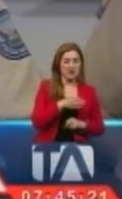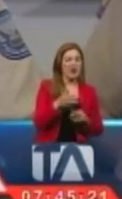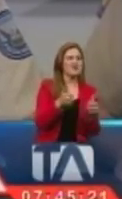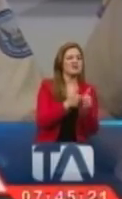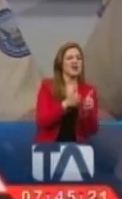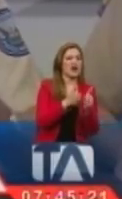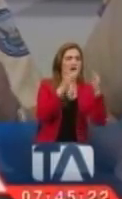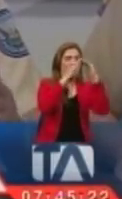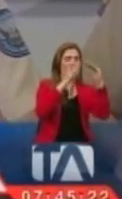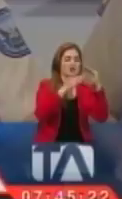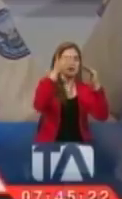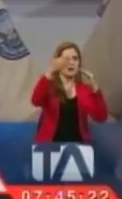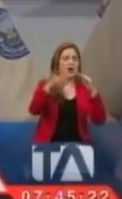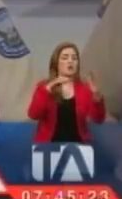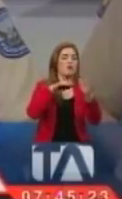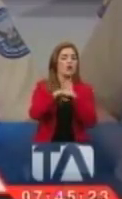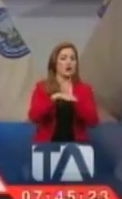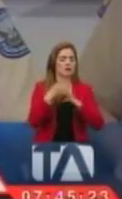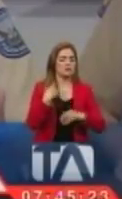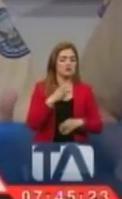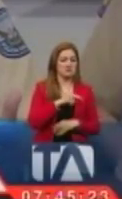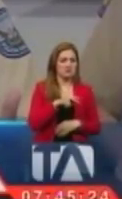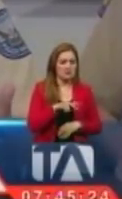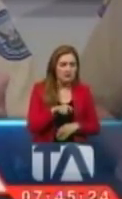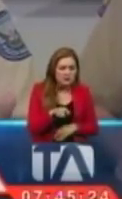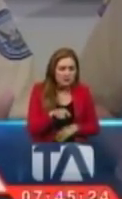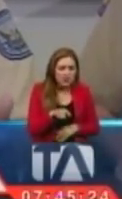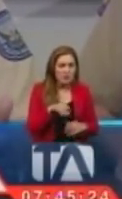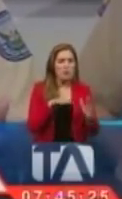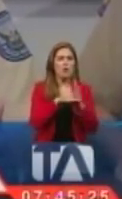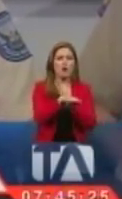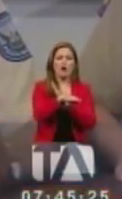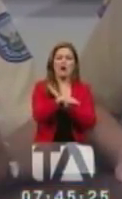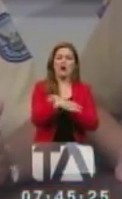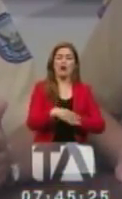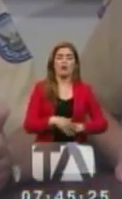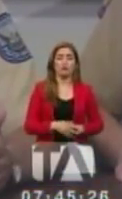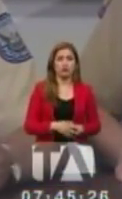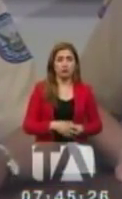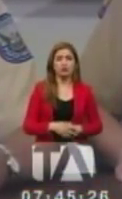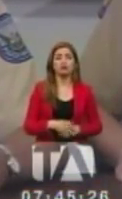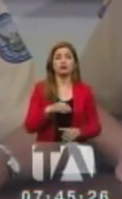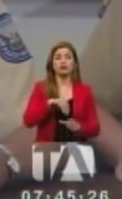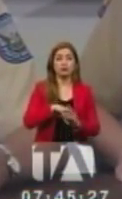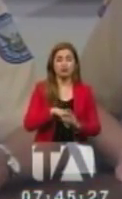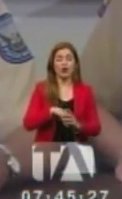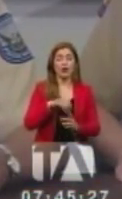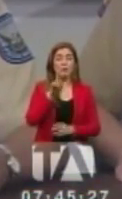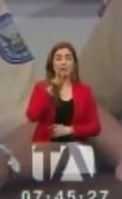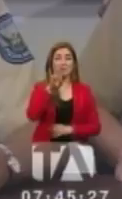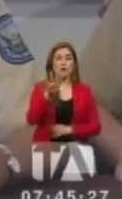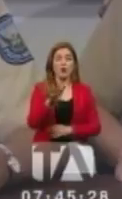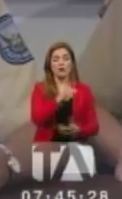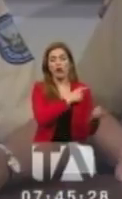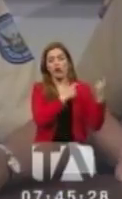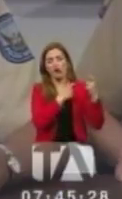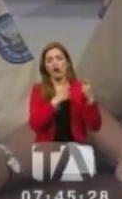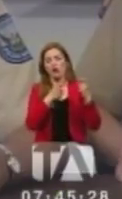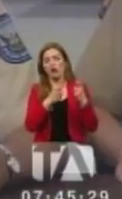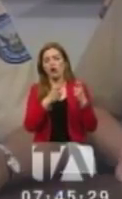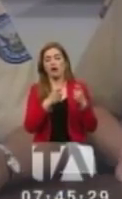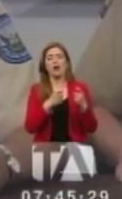de este ciudadano encontraron unas unas unas bodegas en el interior de las bodegas se encuentran 24 sacos de yute